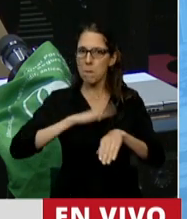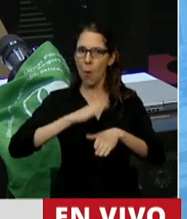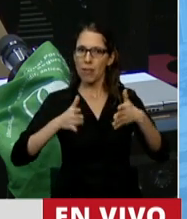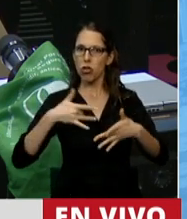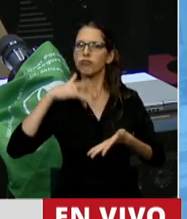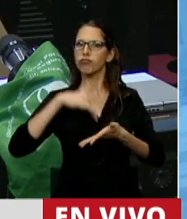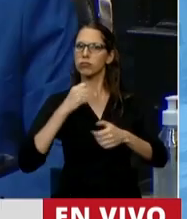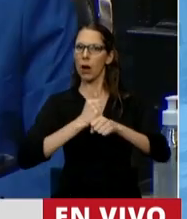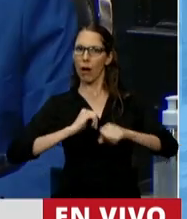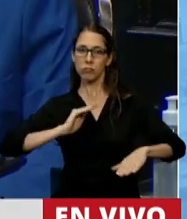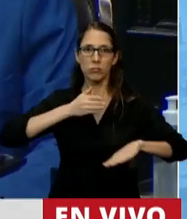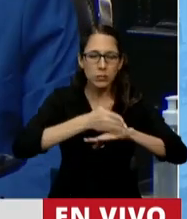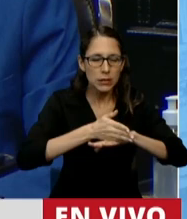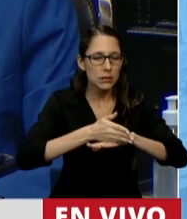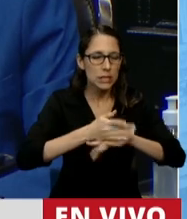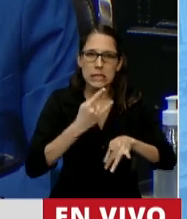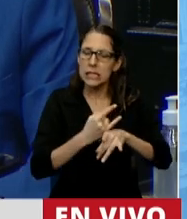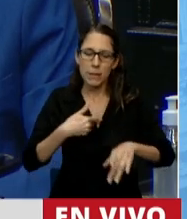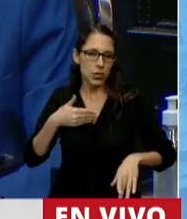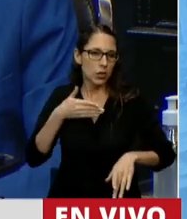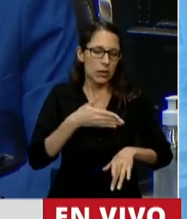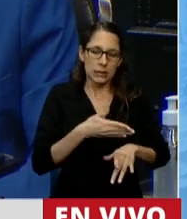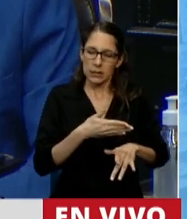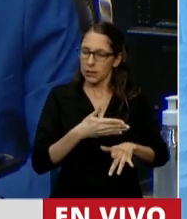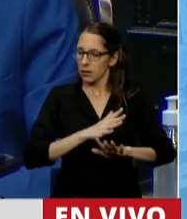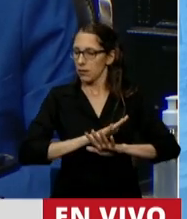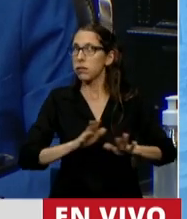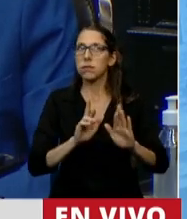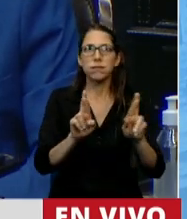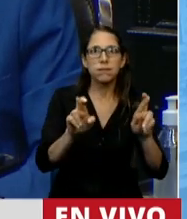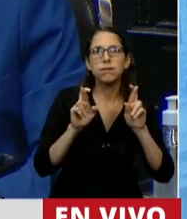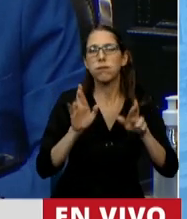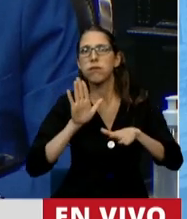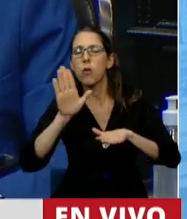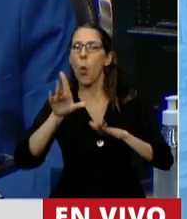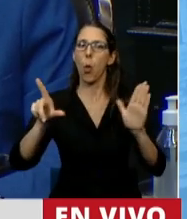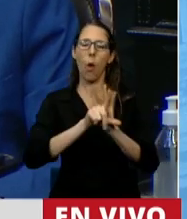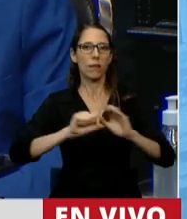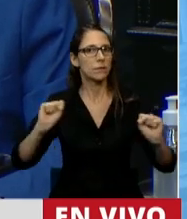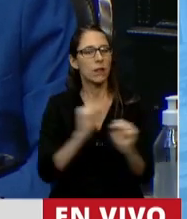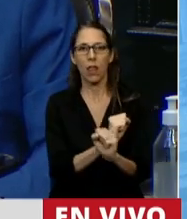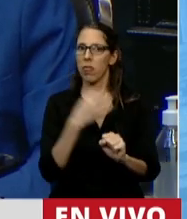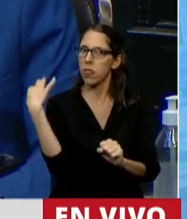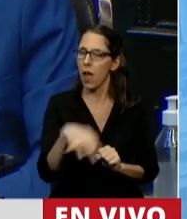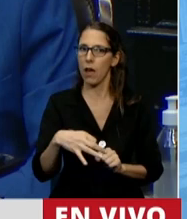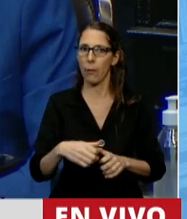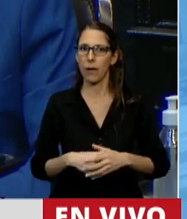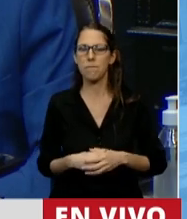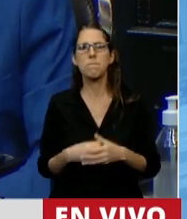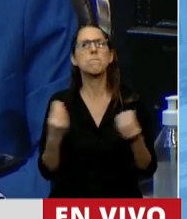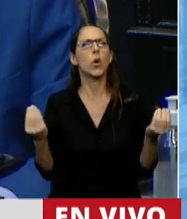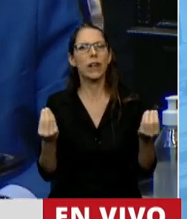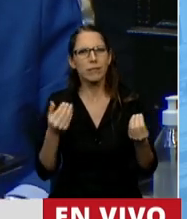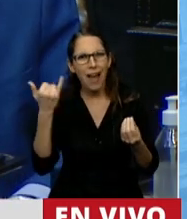yo decía, Dios mío, alguna vez se tiene que legalizar esto. Porque sabe que hay algo que se confunde